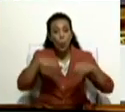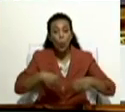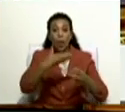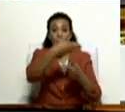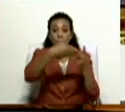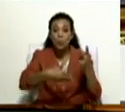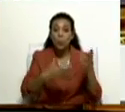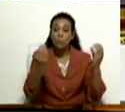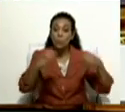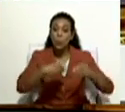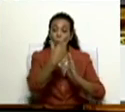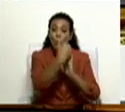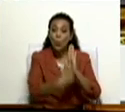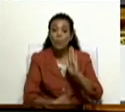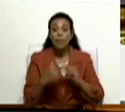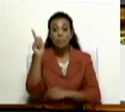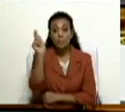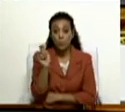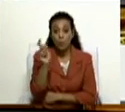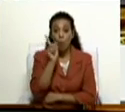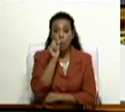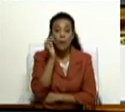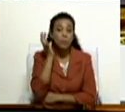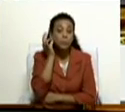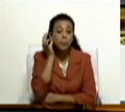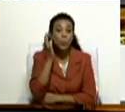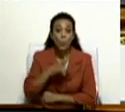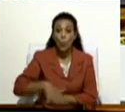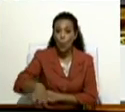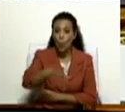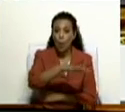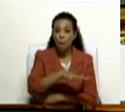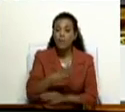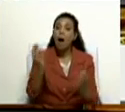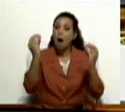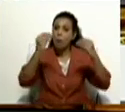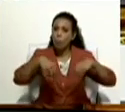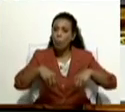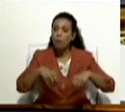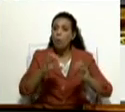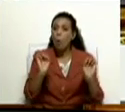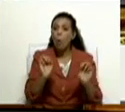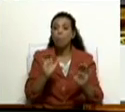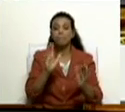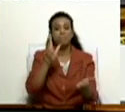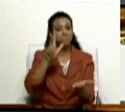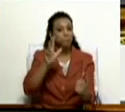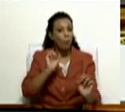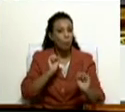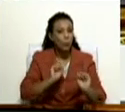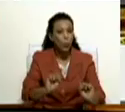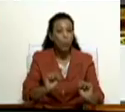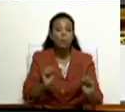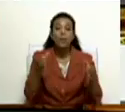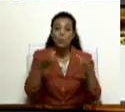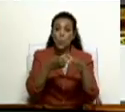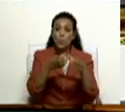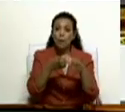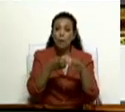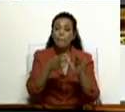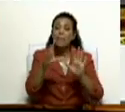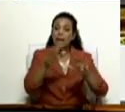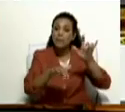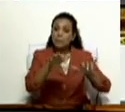día las honorables diputadas y los honorables diputados que estén a favor de aprobar el proyecto de orden del día leído por la